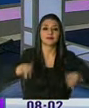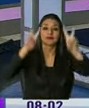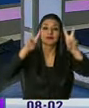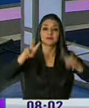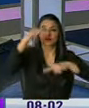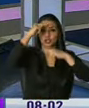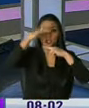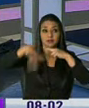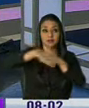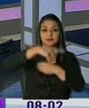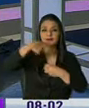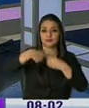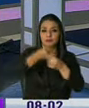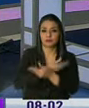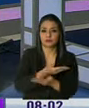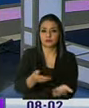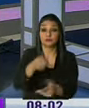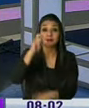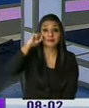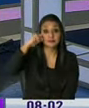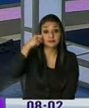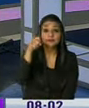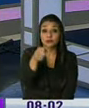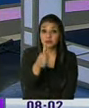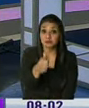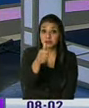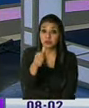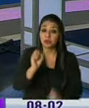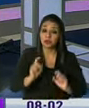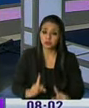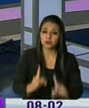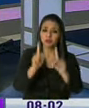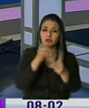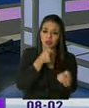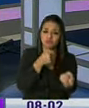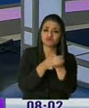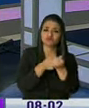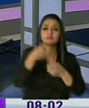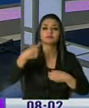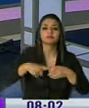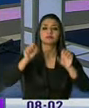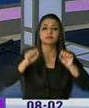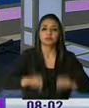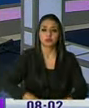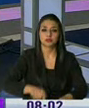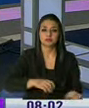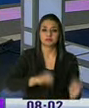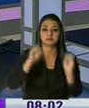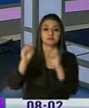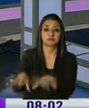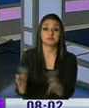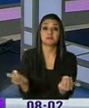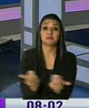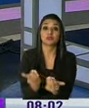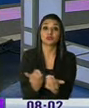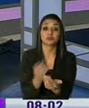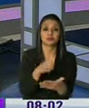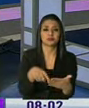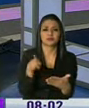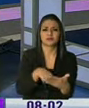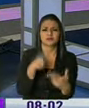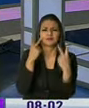referente a la ciudad. Recuerde que usted también tiene la oportunidad de hacer algo distinto por Quito, no sacando la basura en horas indebidas. He visto